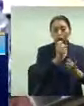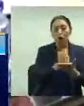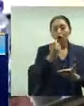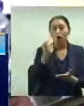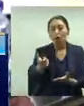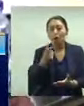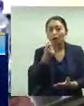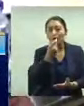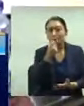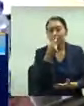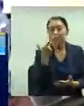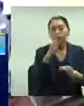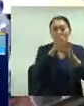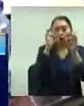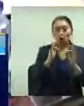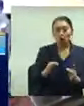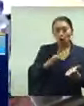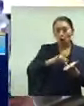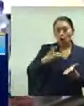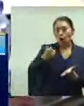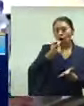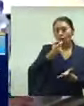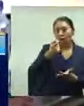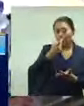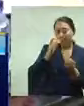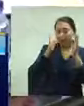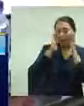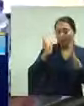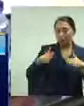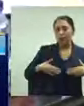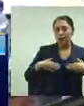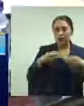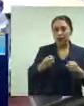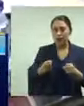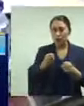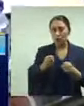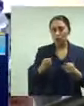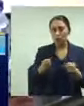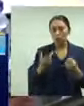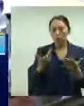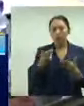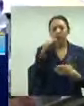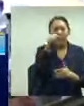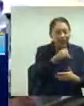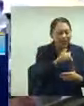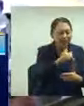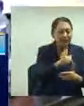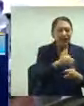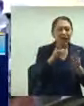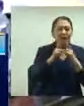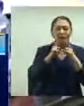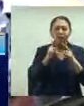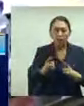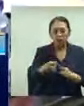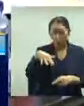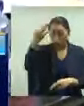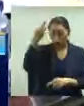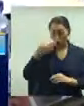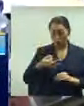medicamentos, productos farmacéuticos, equipo médico e insumos para atención en la salud. Eso fue lo que nos respondieron